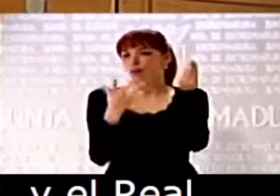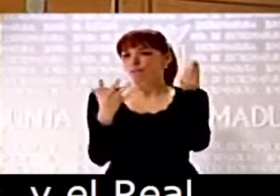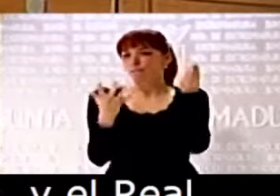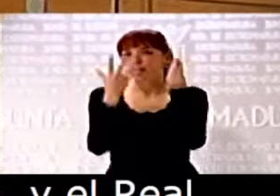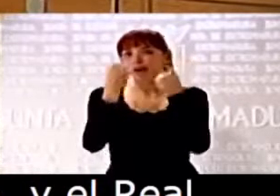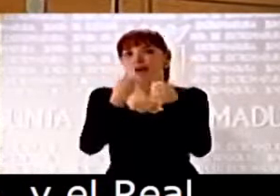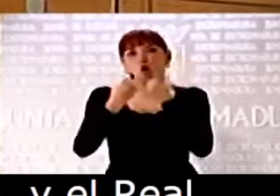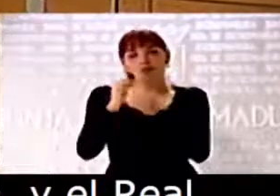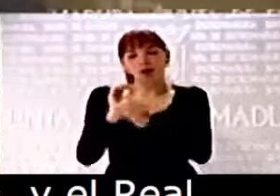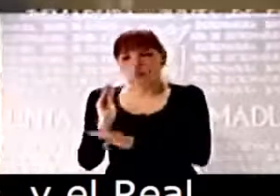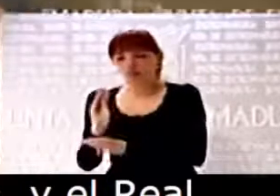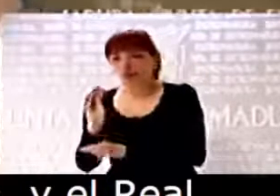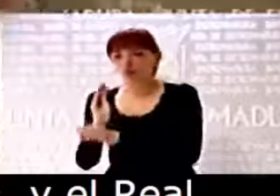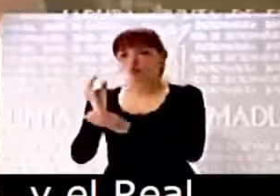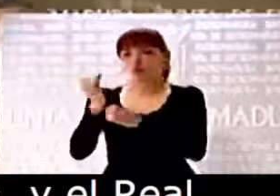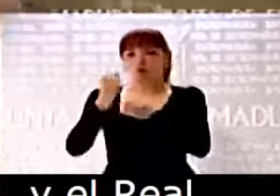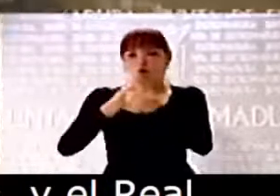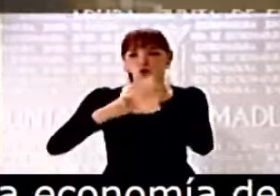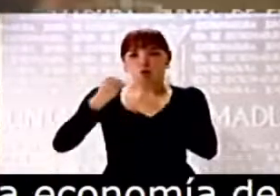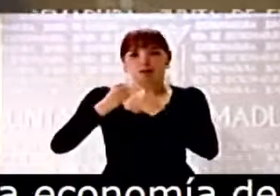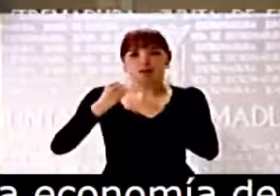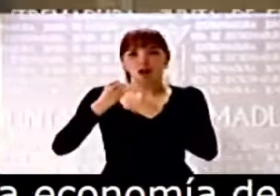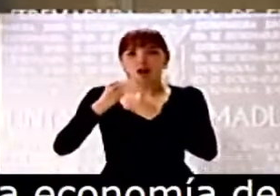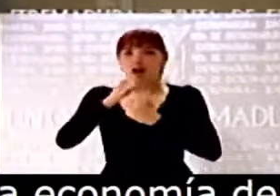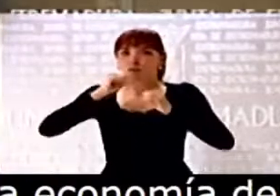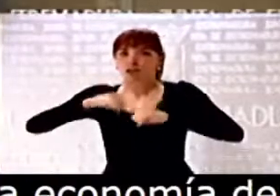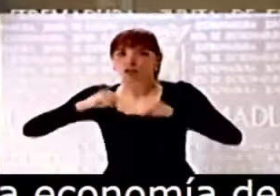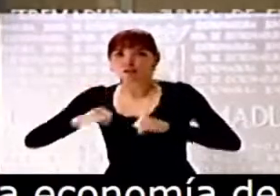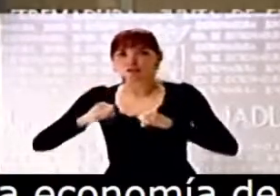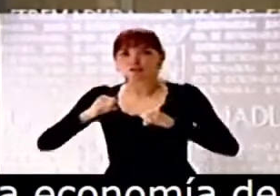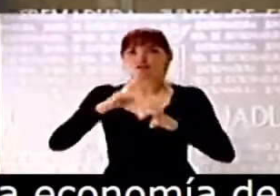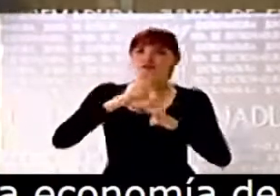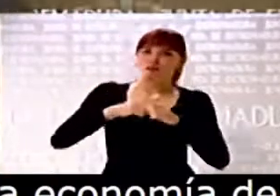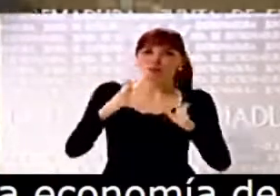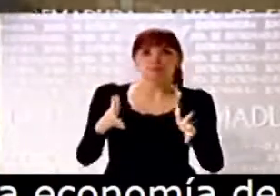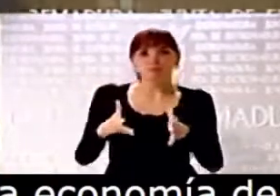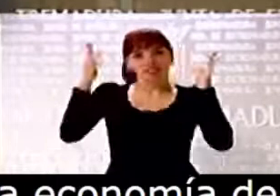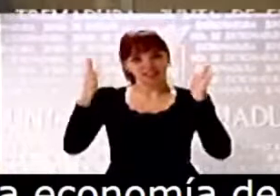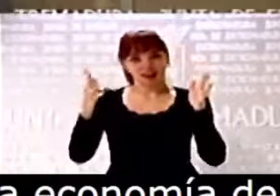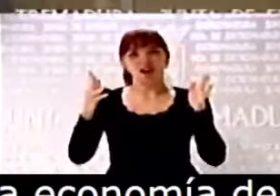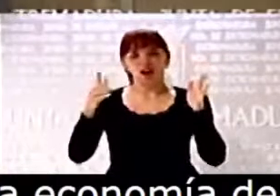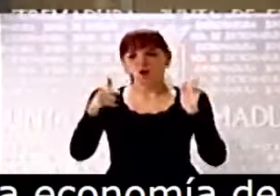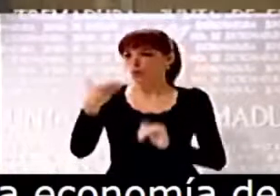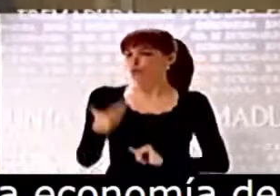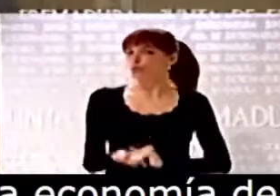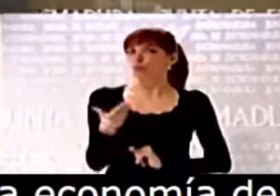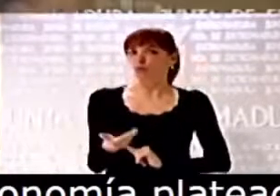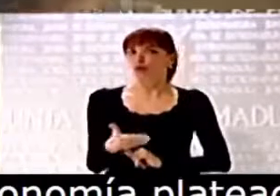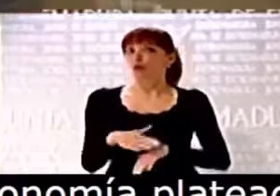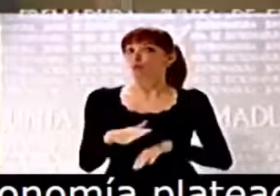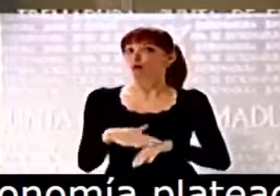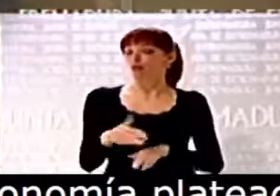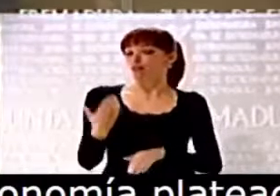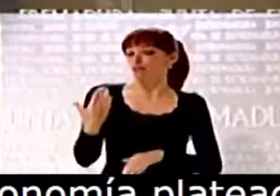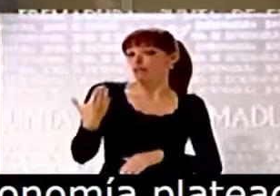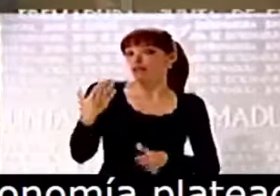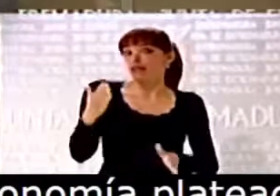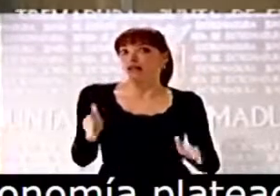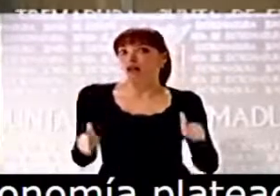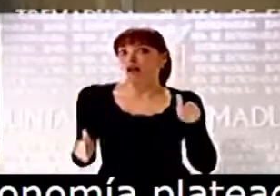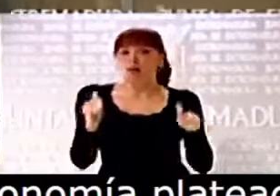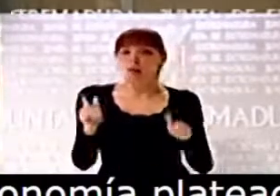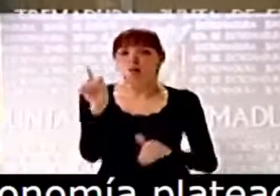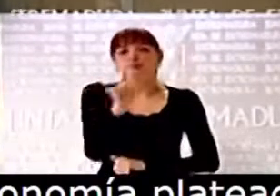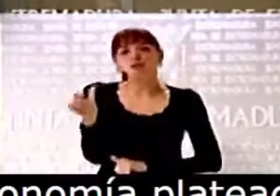economía de los cuidados, economía de las canas, economía plateada, y que tan importante era para esos años en el que la